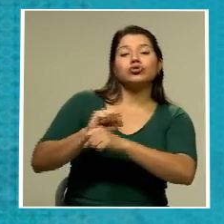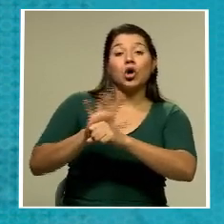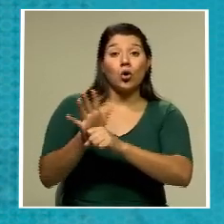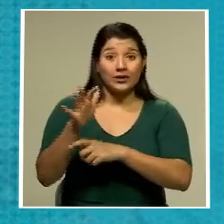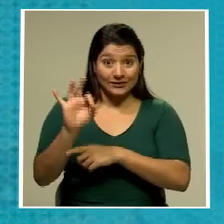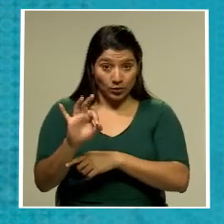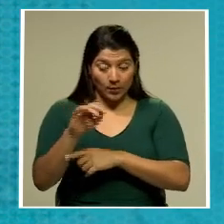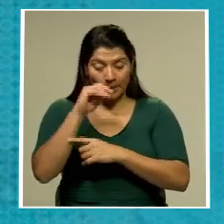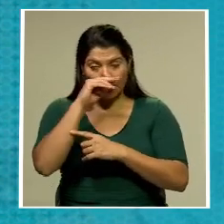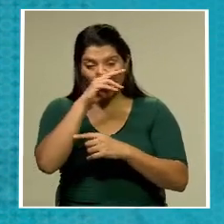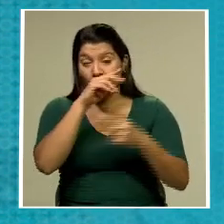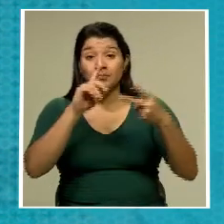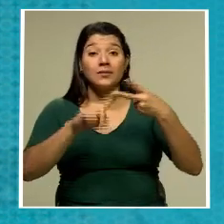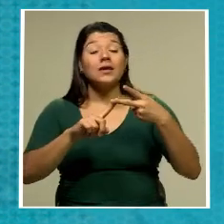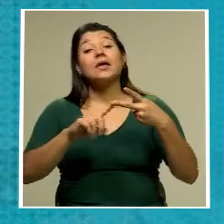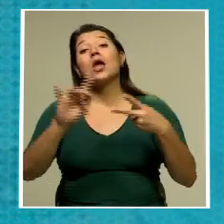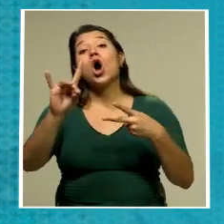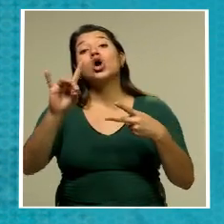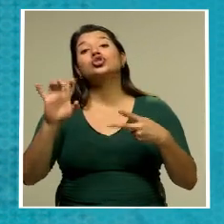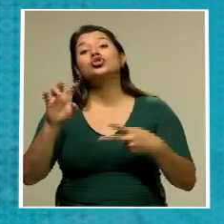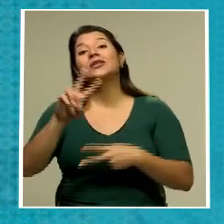COVID-19, mientras que